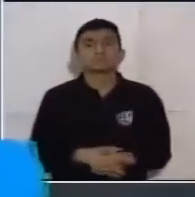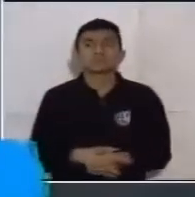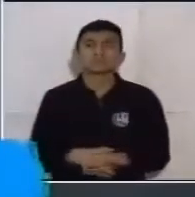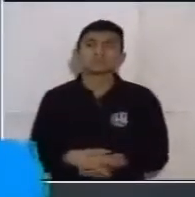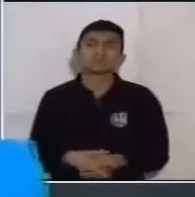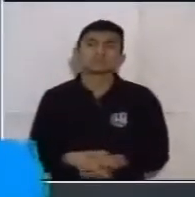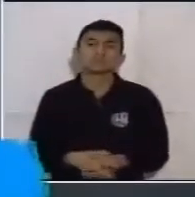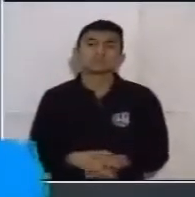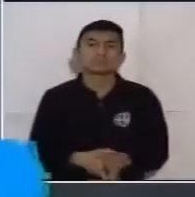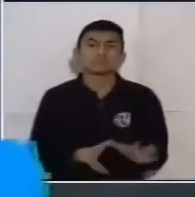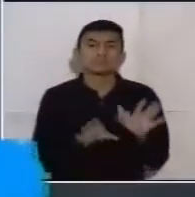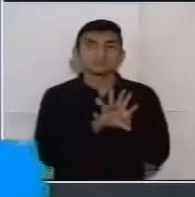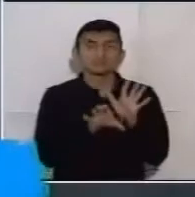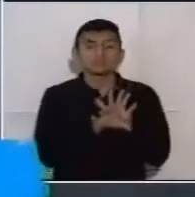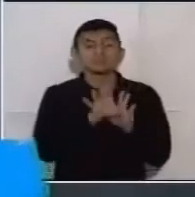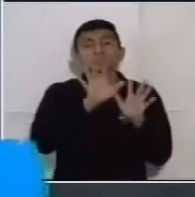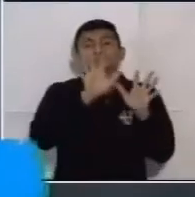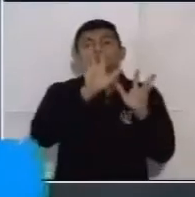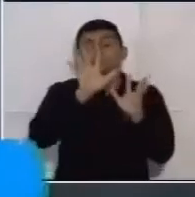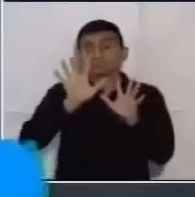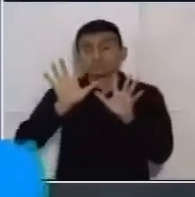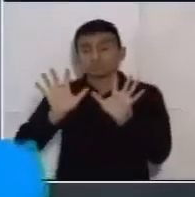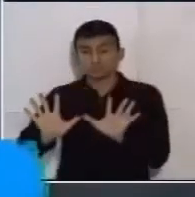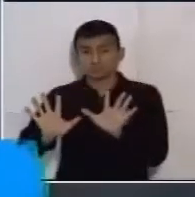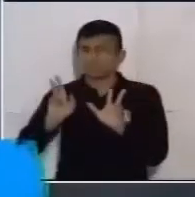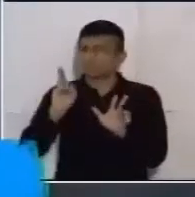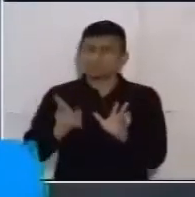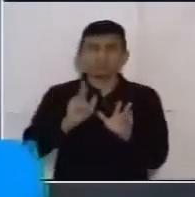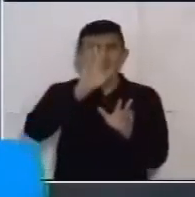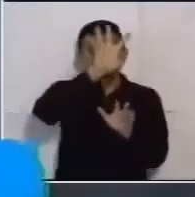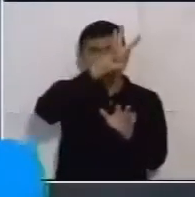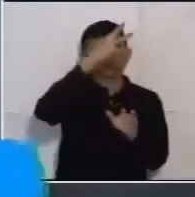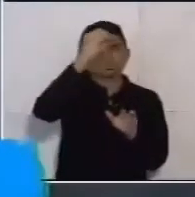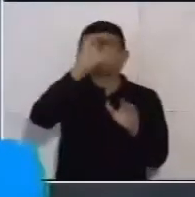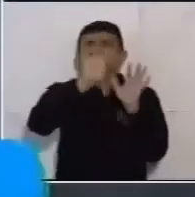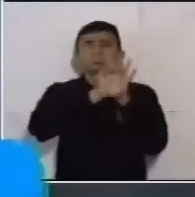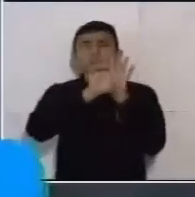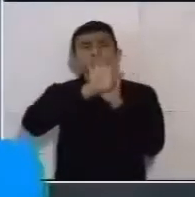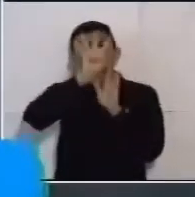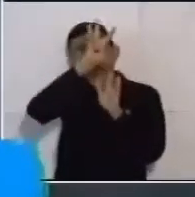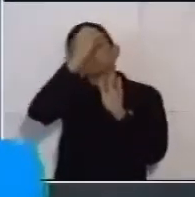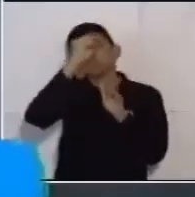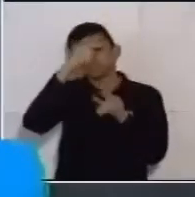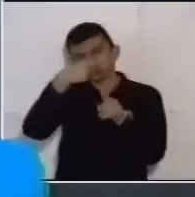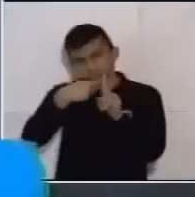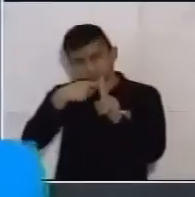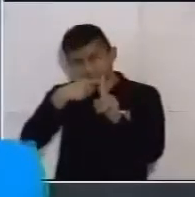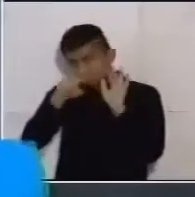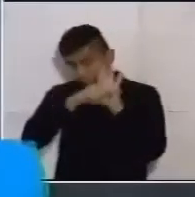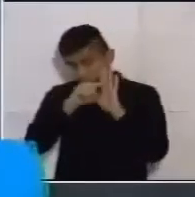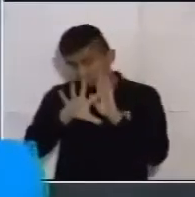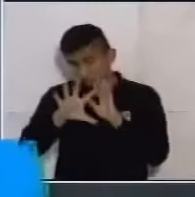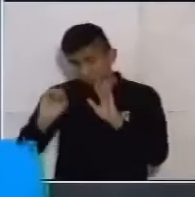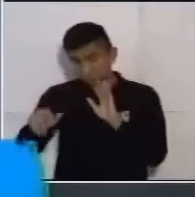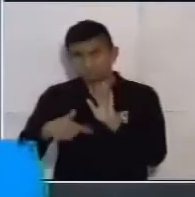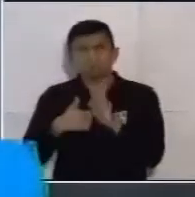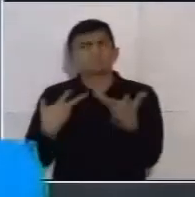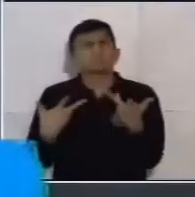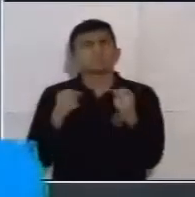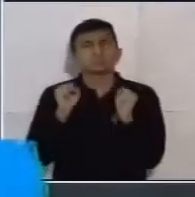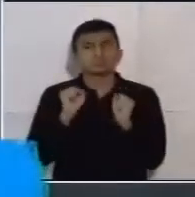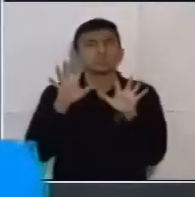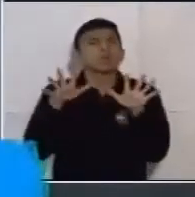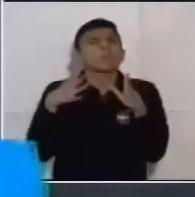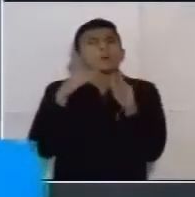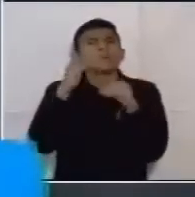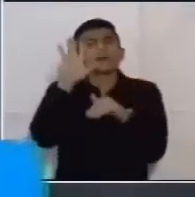la altura sería 50 menos 10, 40, y así sucesivamente. Me dice la comparación entre ellas, cuál es más grande,